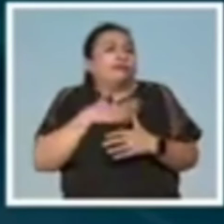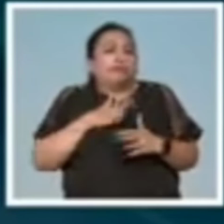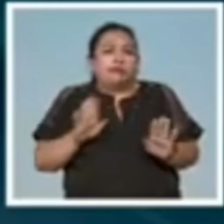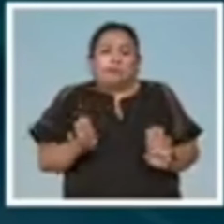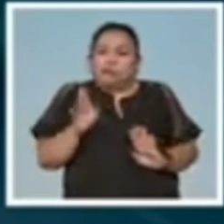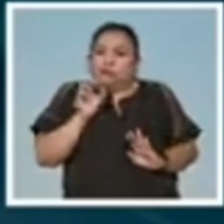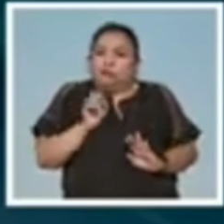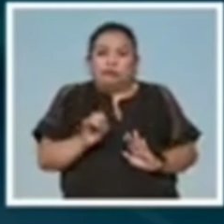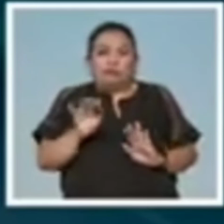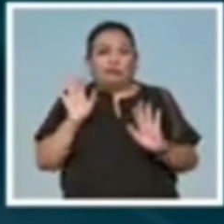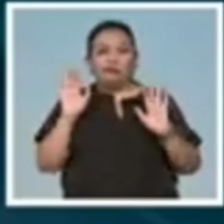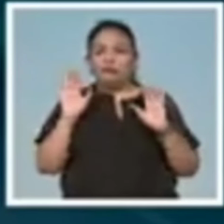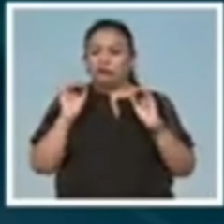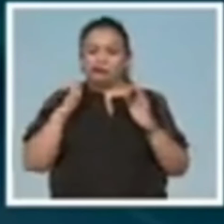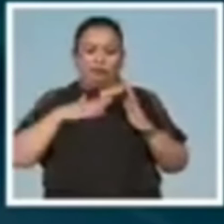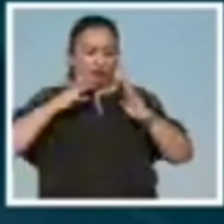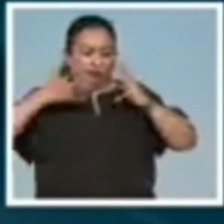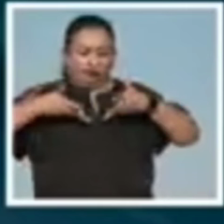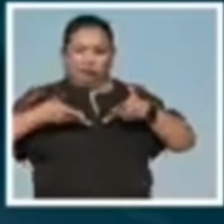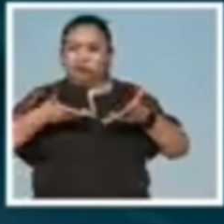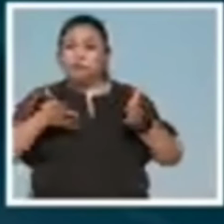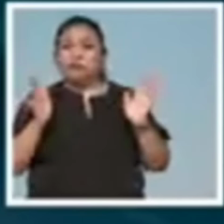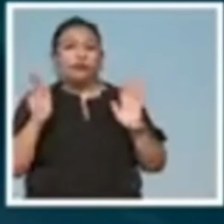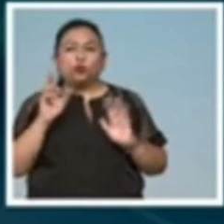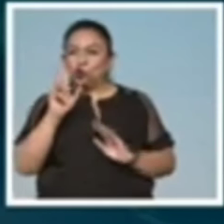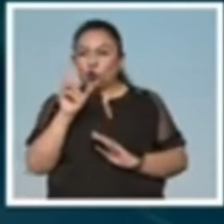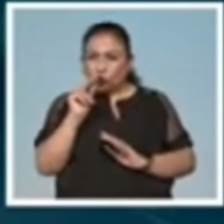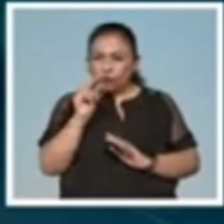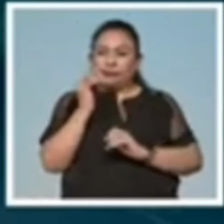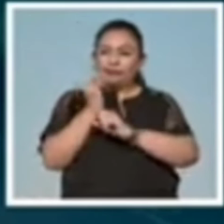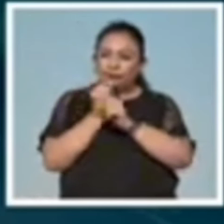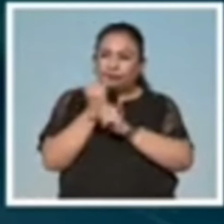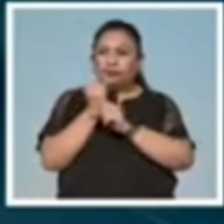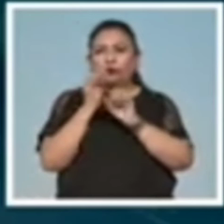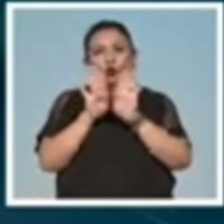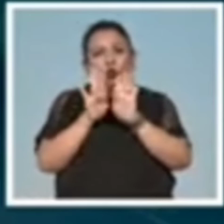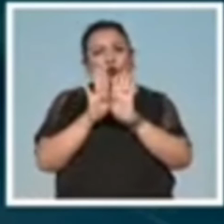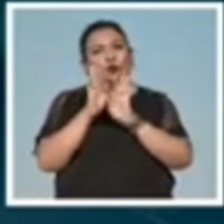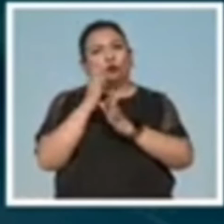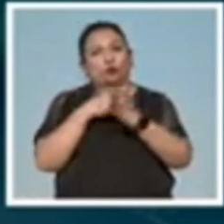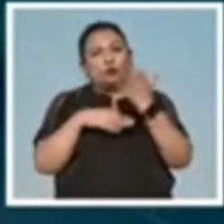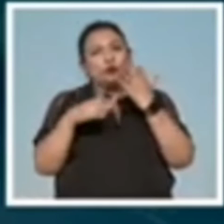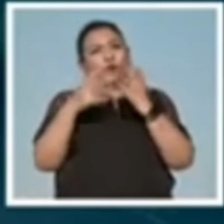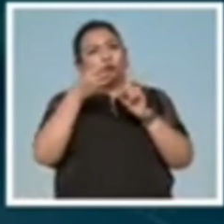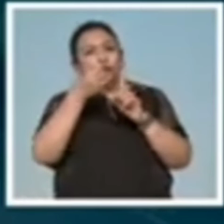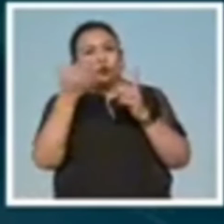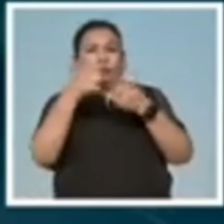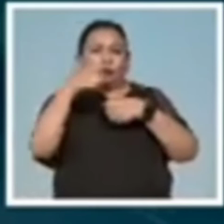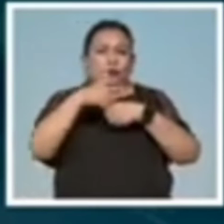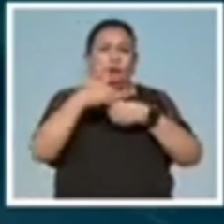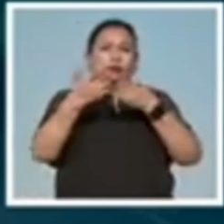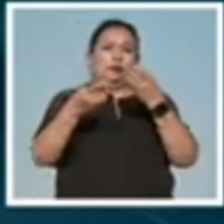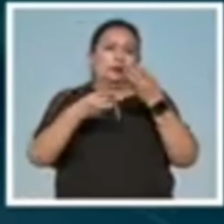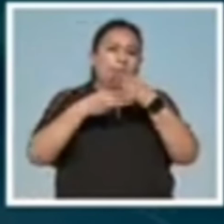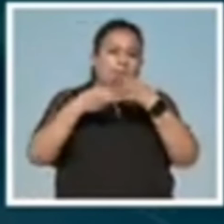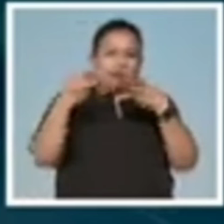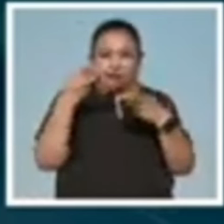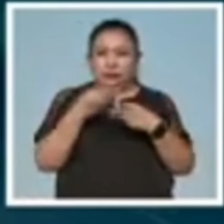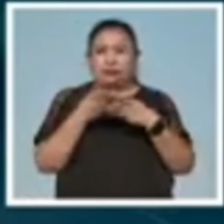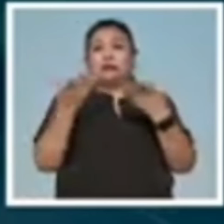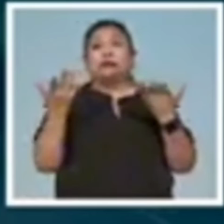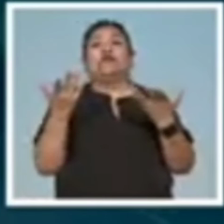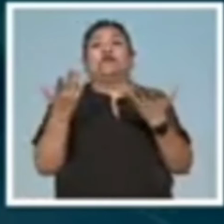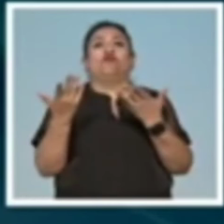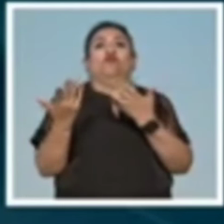nuestra personalidad o de quién somos, y tratar de investigar todas las estructuras sociales y materiales,